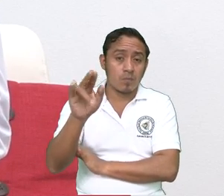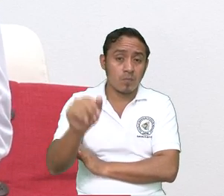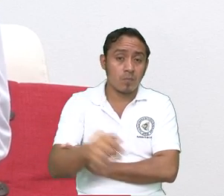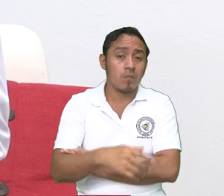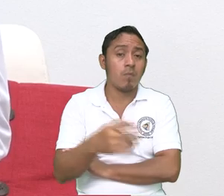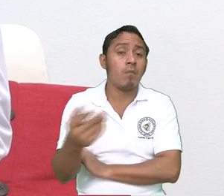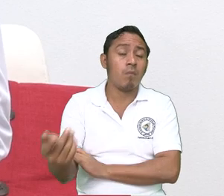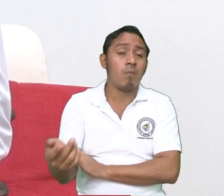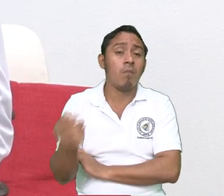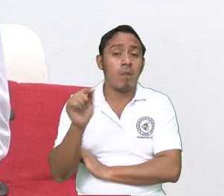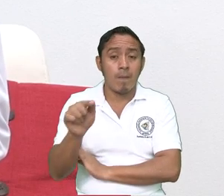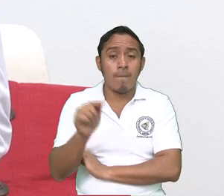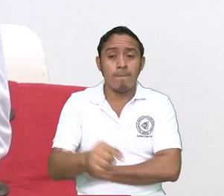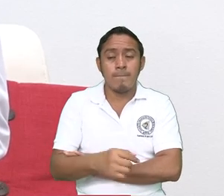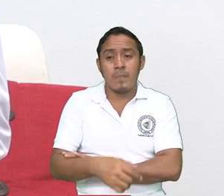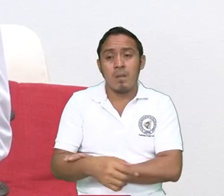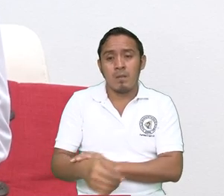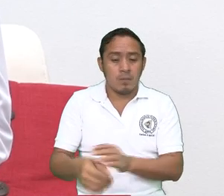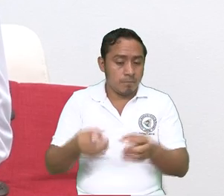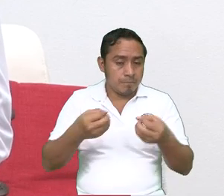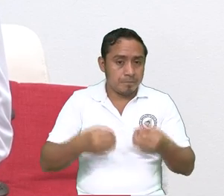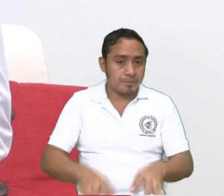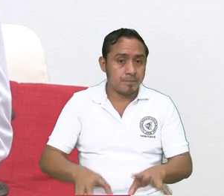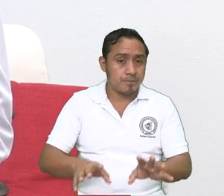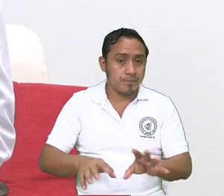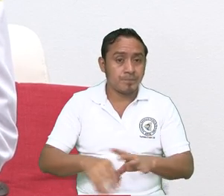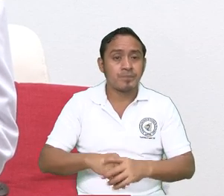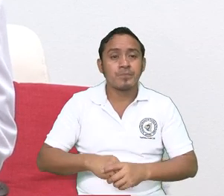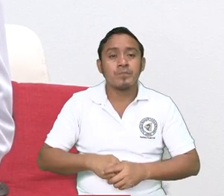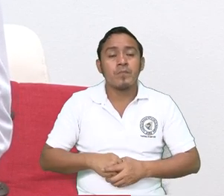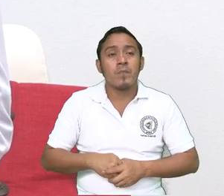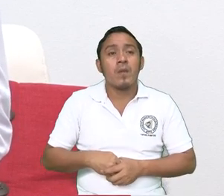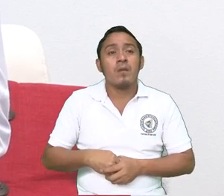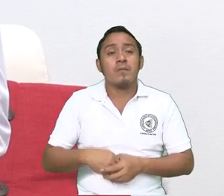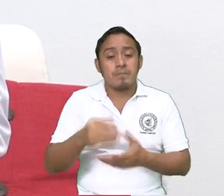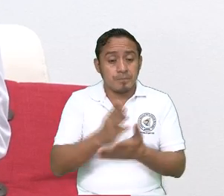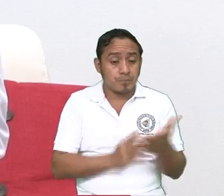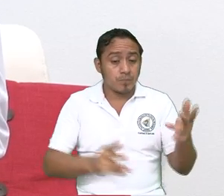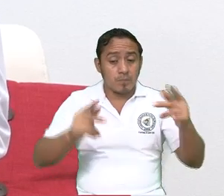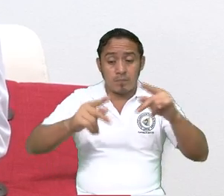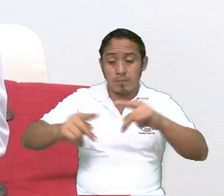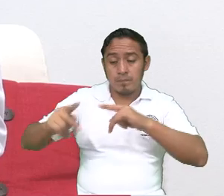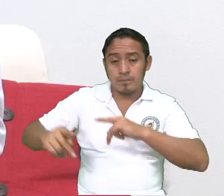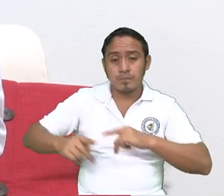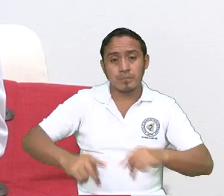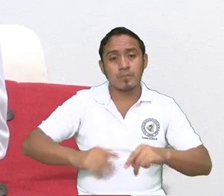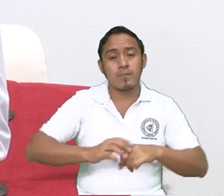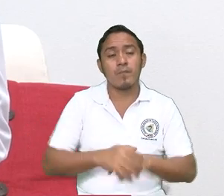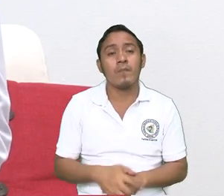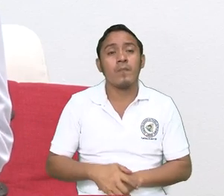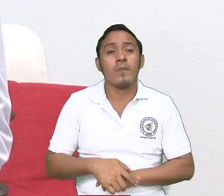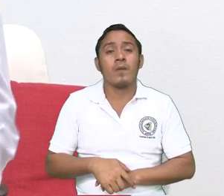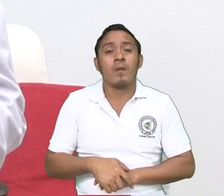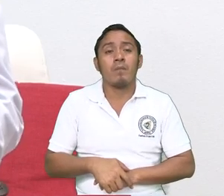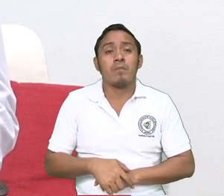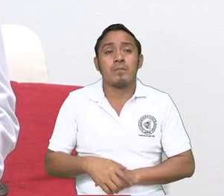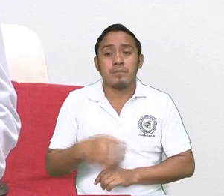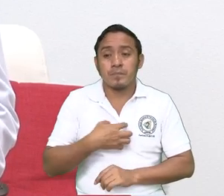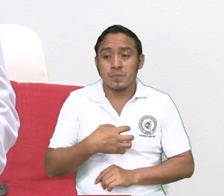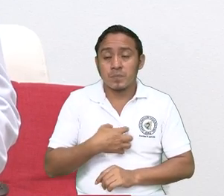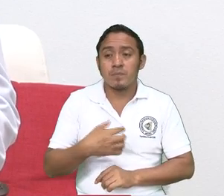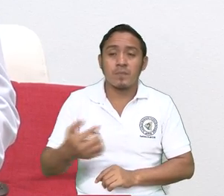una anemia secundaria perdida ya hay pacientes también por ejemplo que en su vida han sido